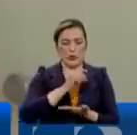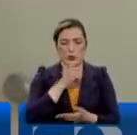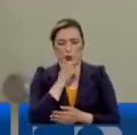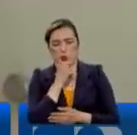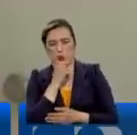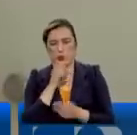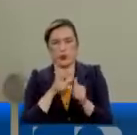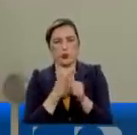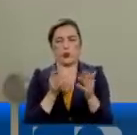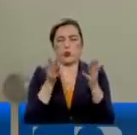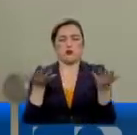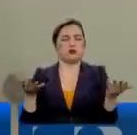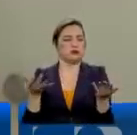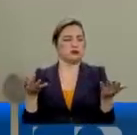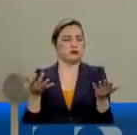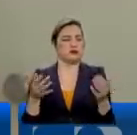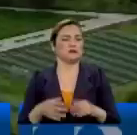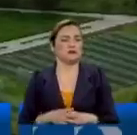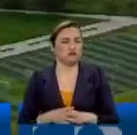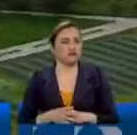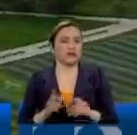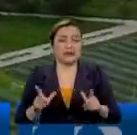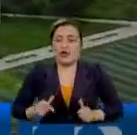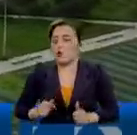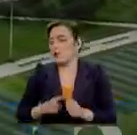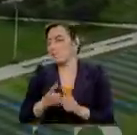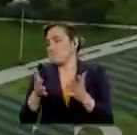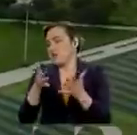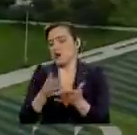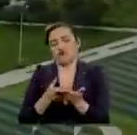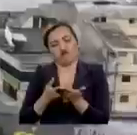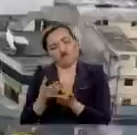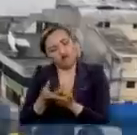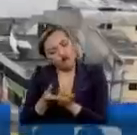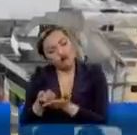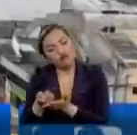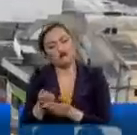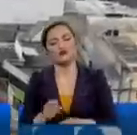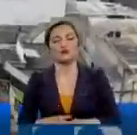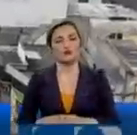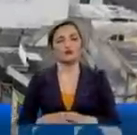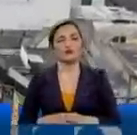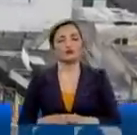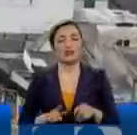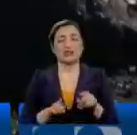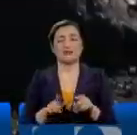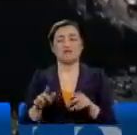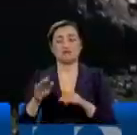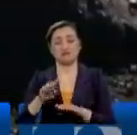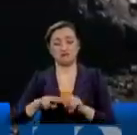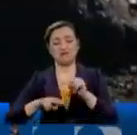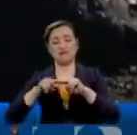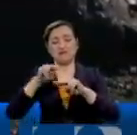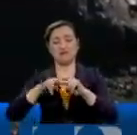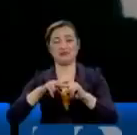por supuesto, lo que son los temas de salud. La ejecución de varias obras se verán afectadas y algunos proyectos podrían